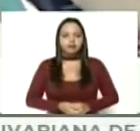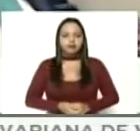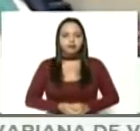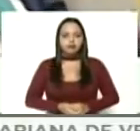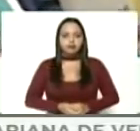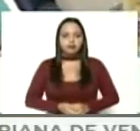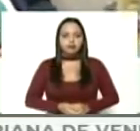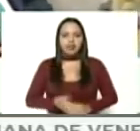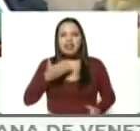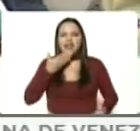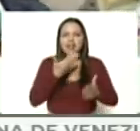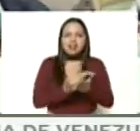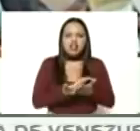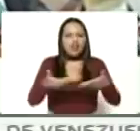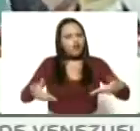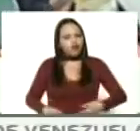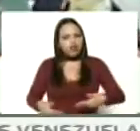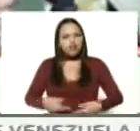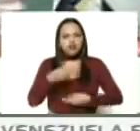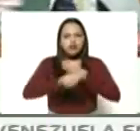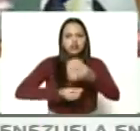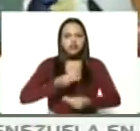Quiero agradecer el esfuerzo que se ha hecho